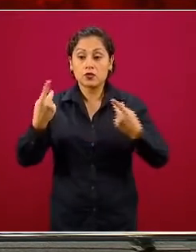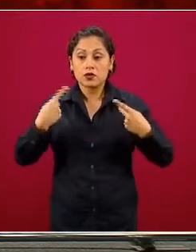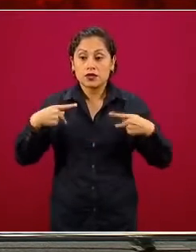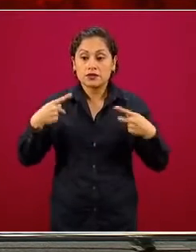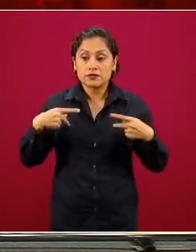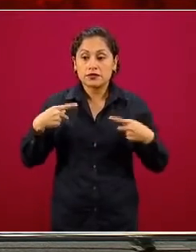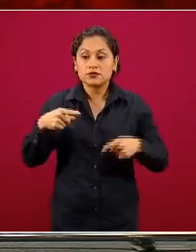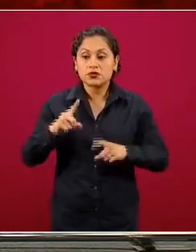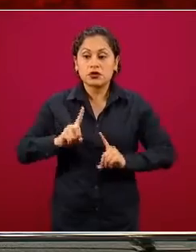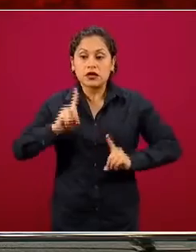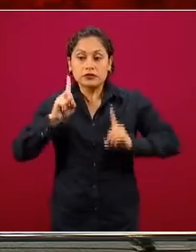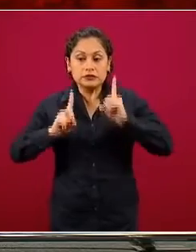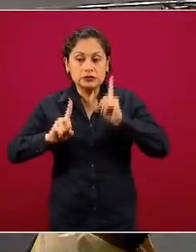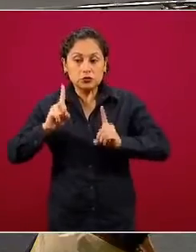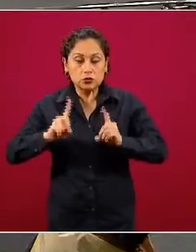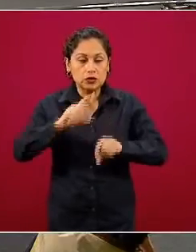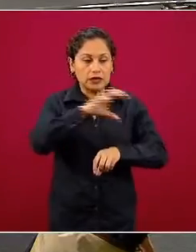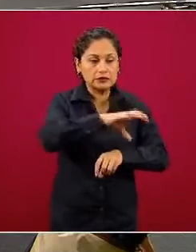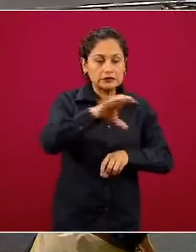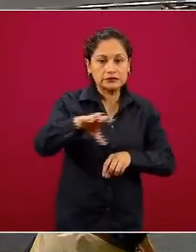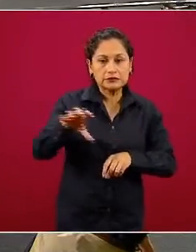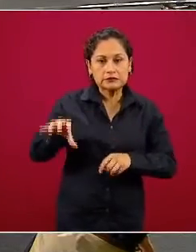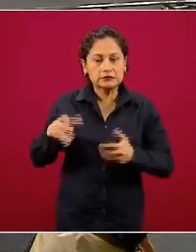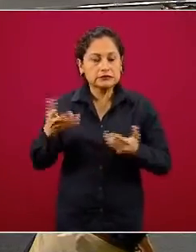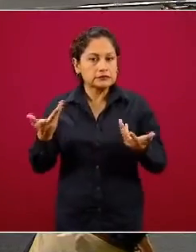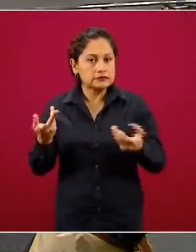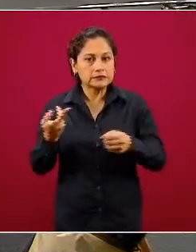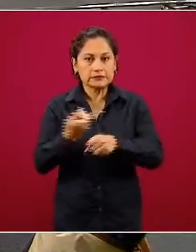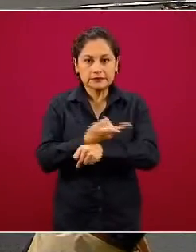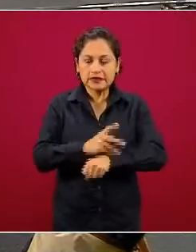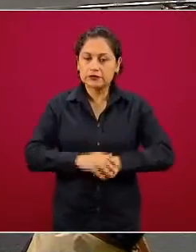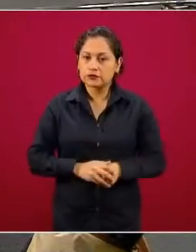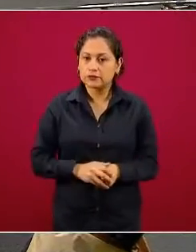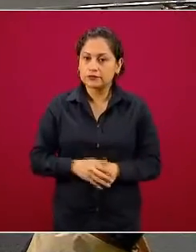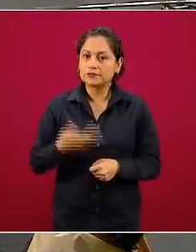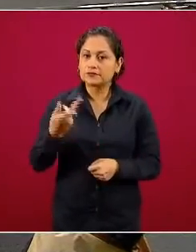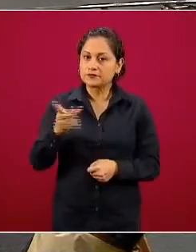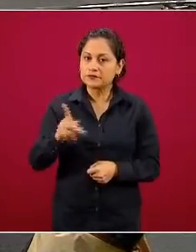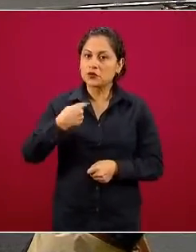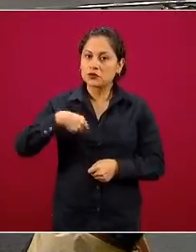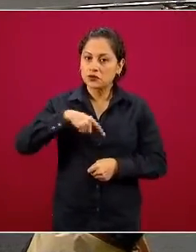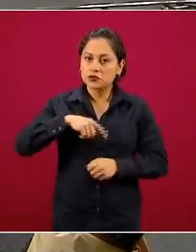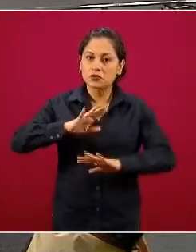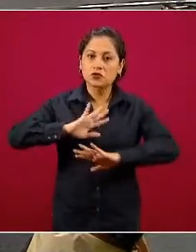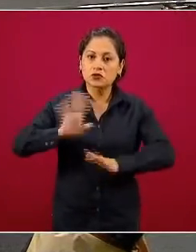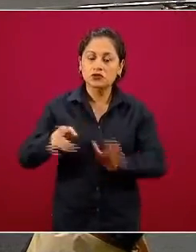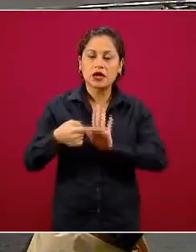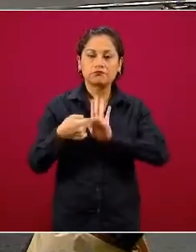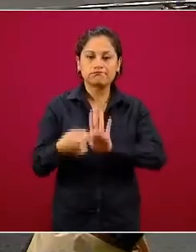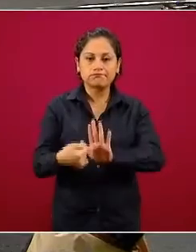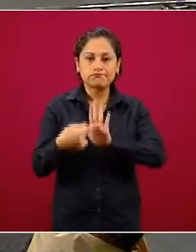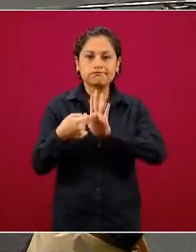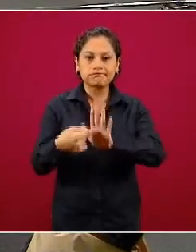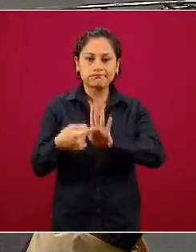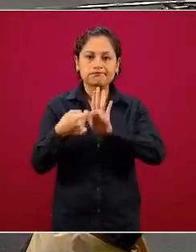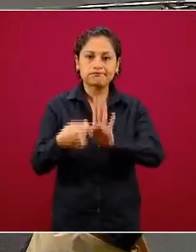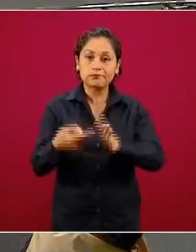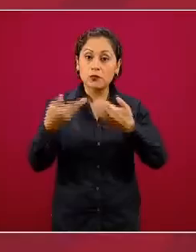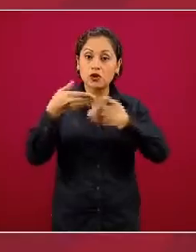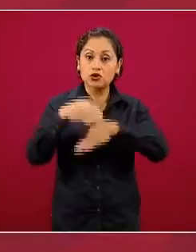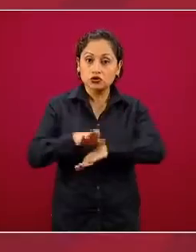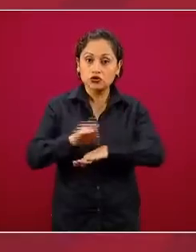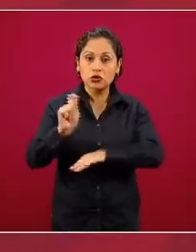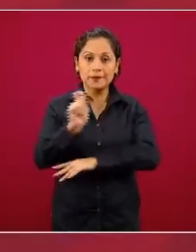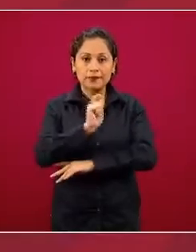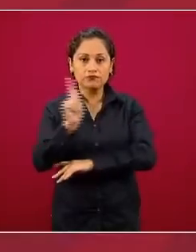algunos segmentos de la población al respecto. Y a pesar de que hemos comentado distintos aspectos técnicos muchas veces, siempre